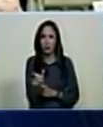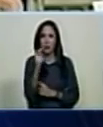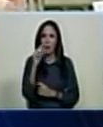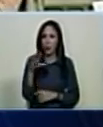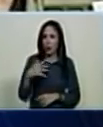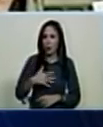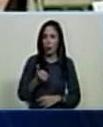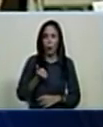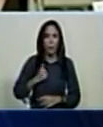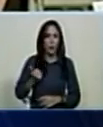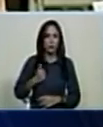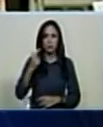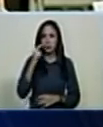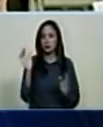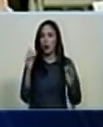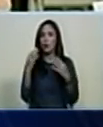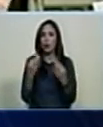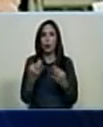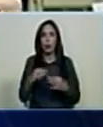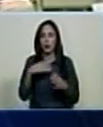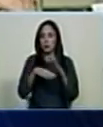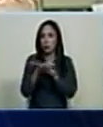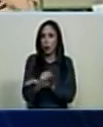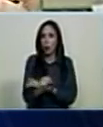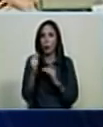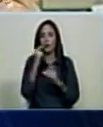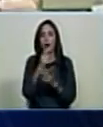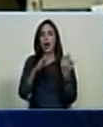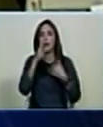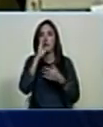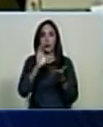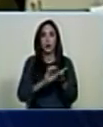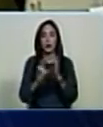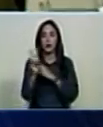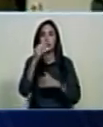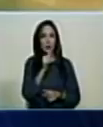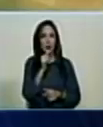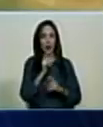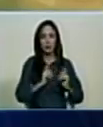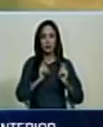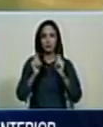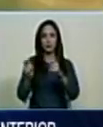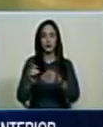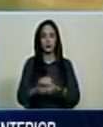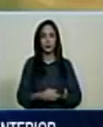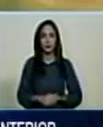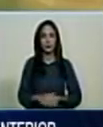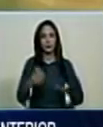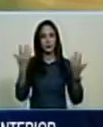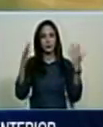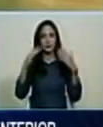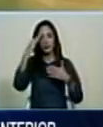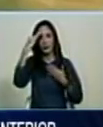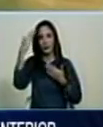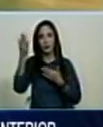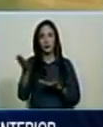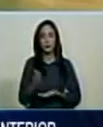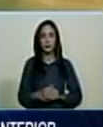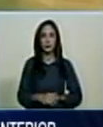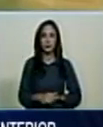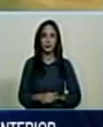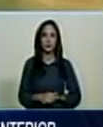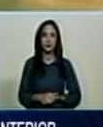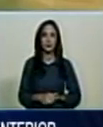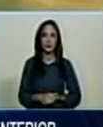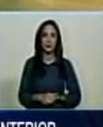los lingotes cuya custodia será en el Banco Central de Venezuela. El primer mandatario nacional designó a William